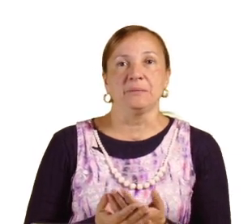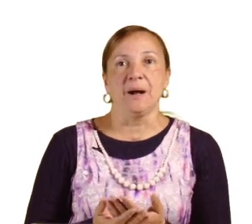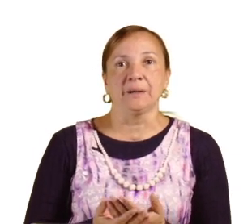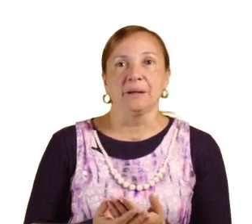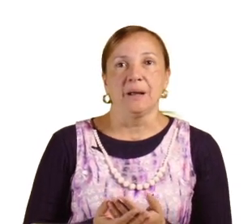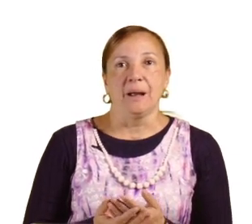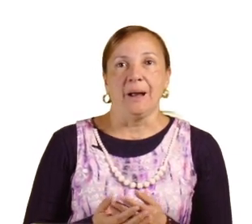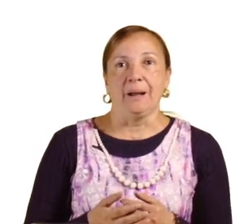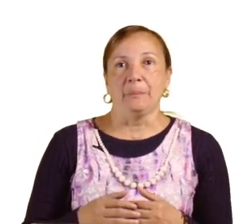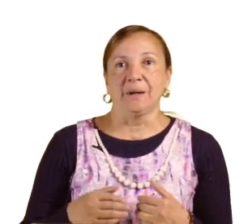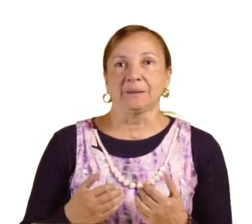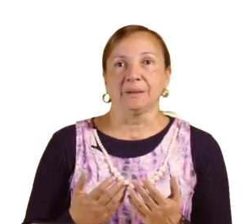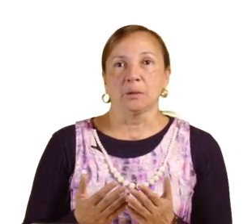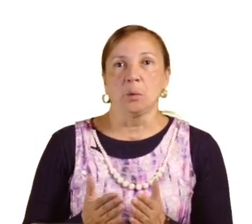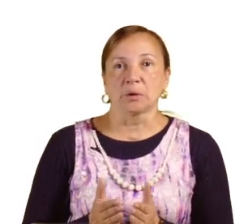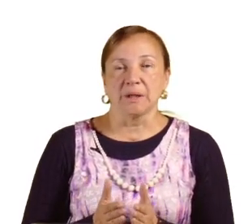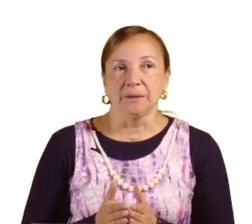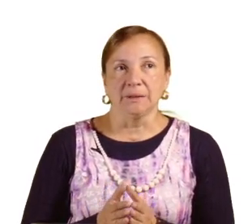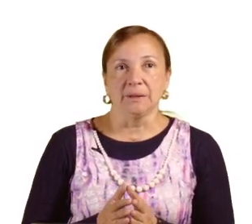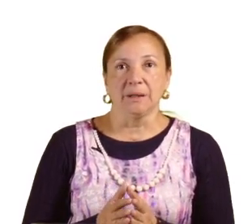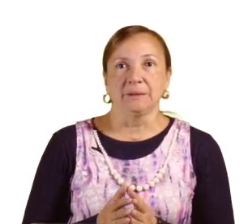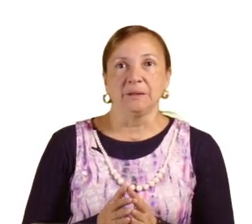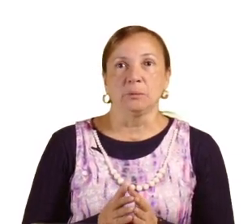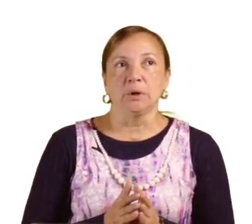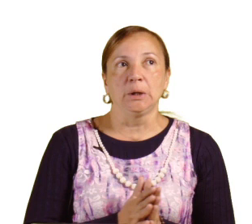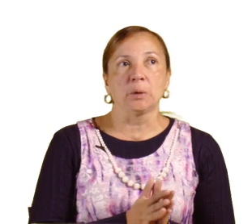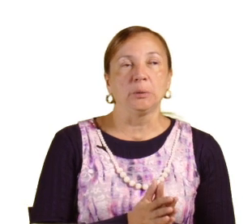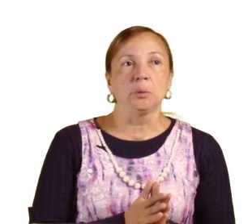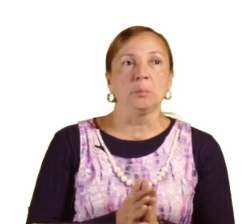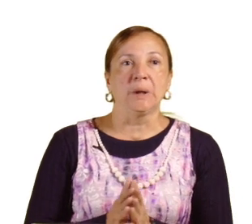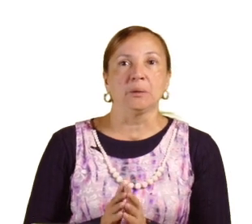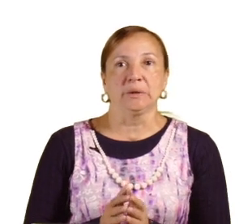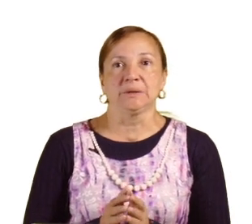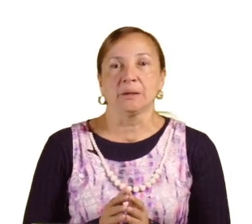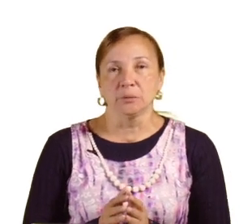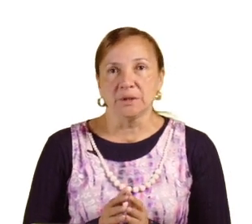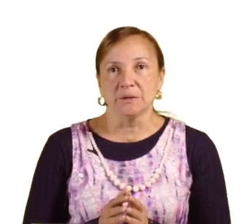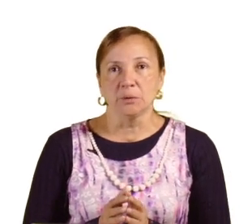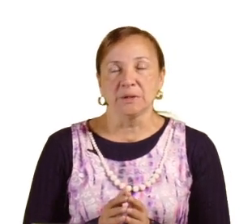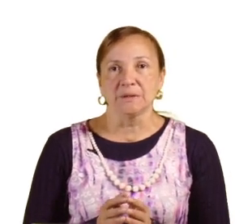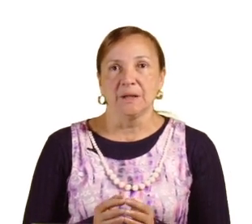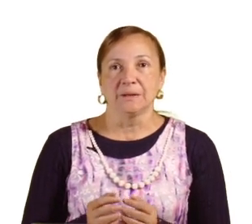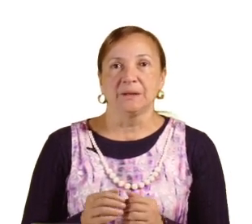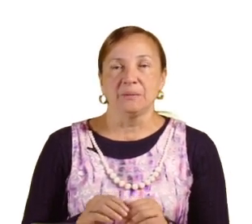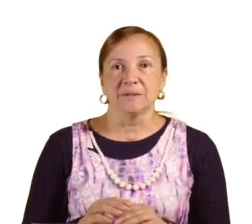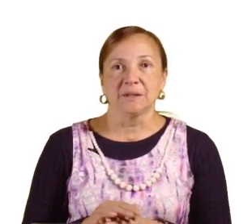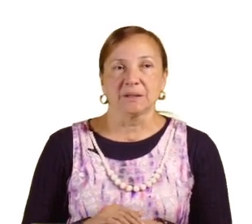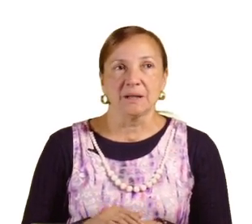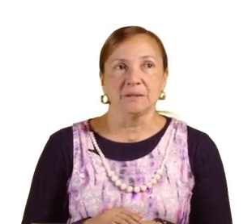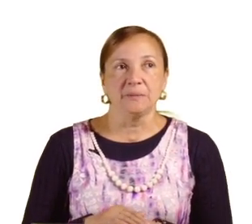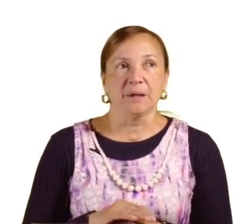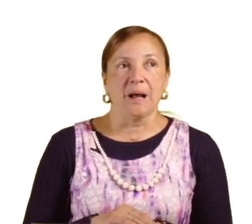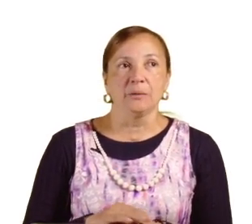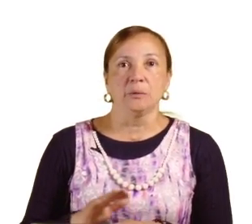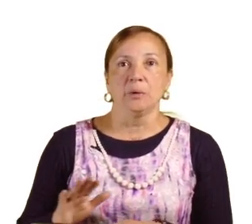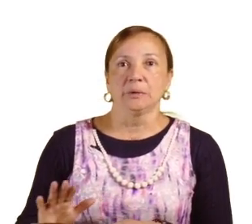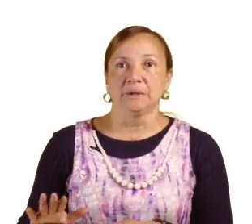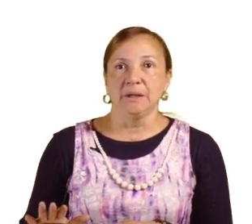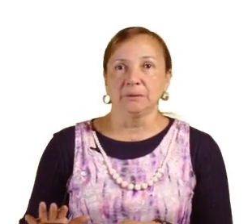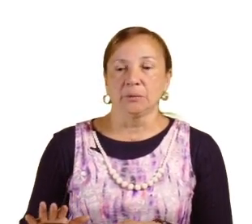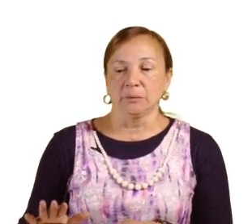debe llevar a la parte corriente del activo y lo que no cumpla con estas condiciones debe ser